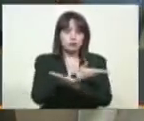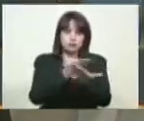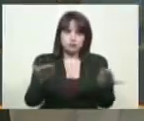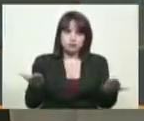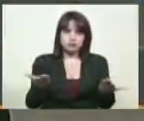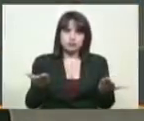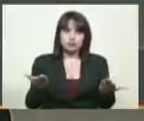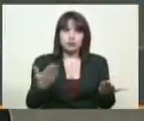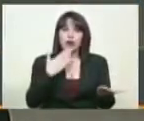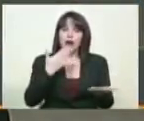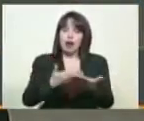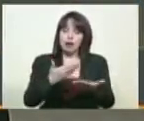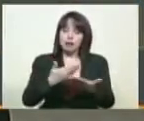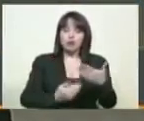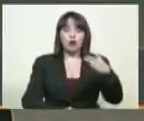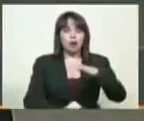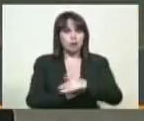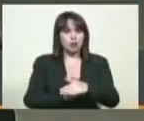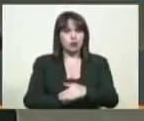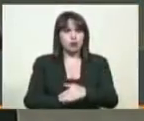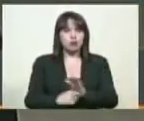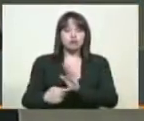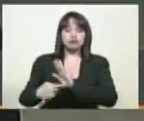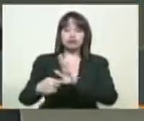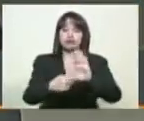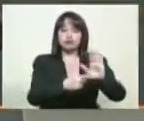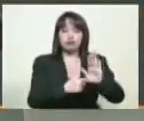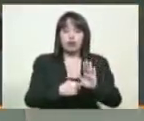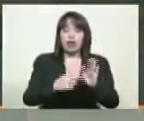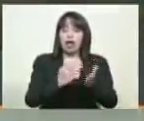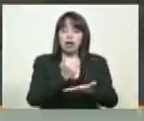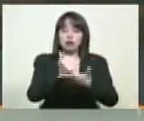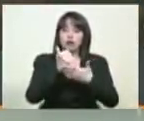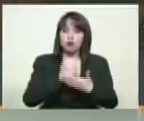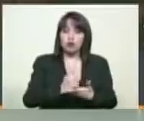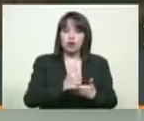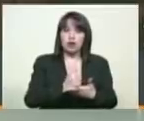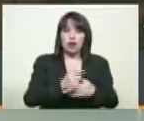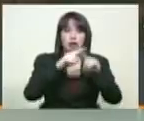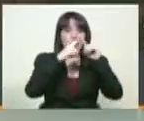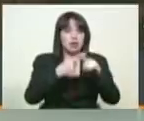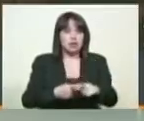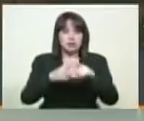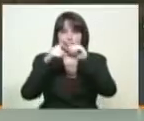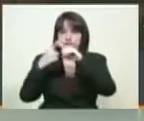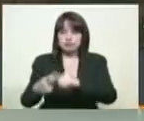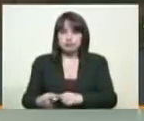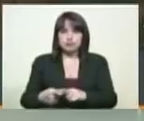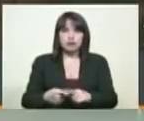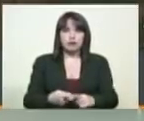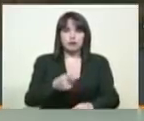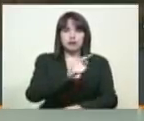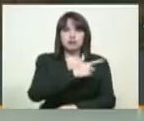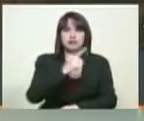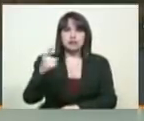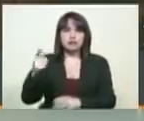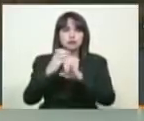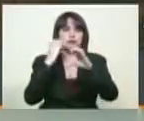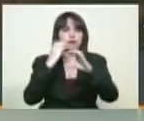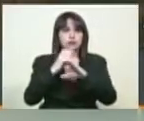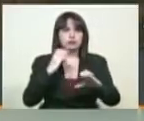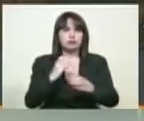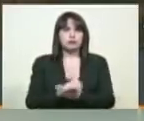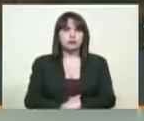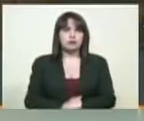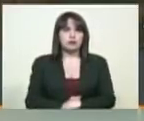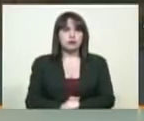les pido apoyo póngase al frente del descenso nacional de transporte cuanto los ayuda en cada estado